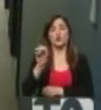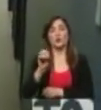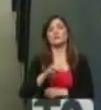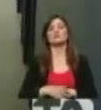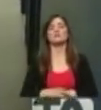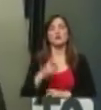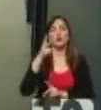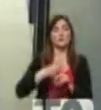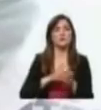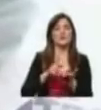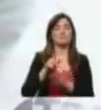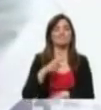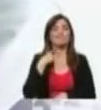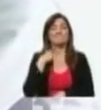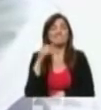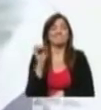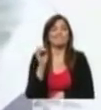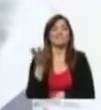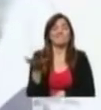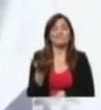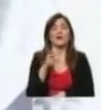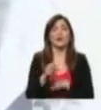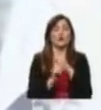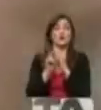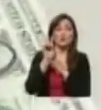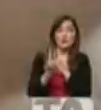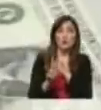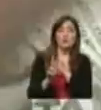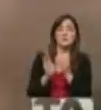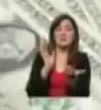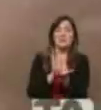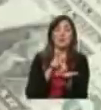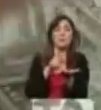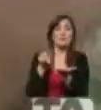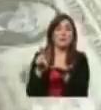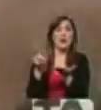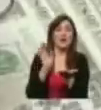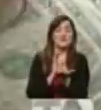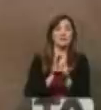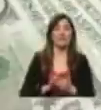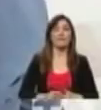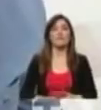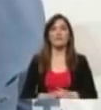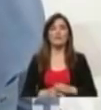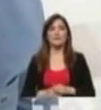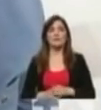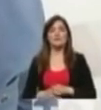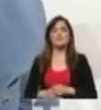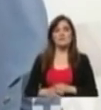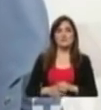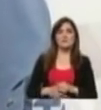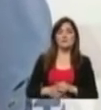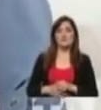cumplen 2 meses sin pagos y un poco más de 2 años sin que las radios cancelen sus aportaciones al IES. Sin